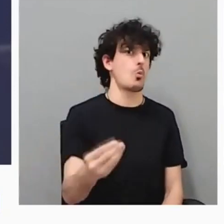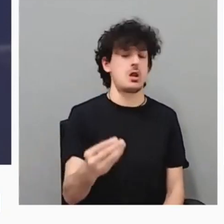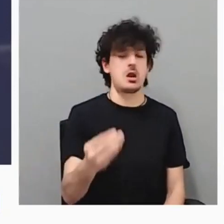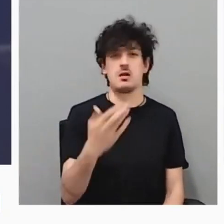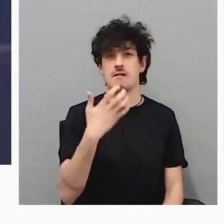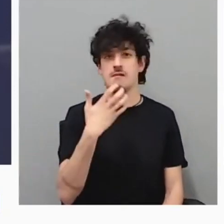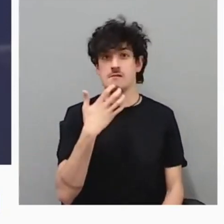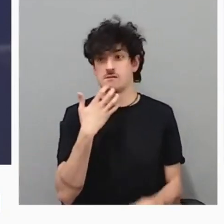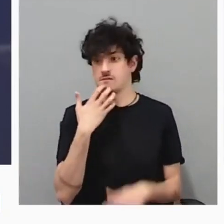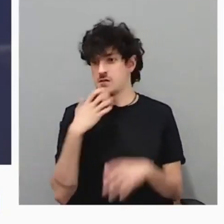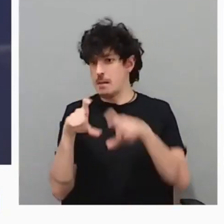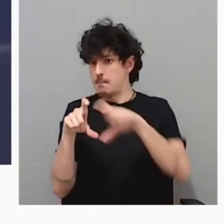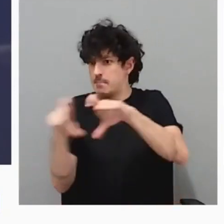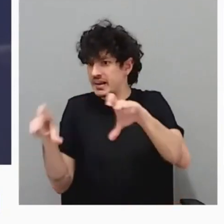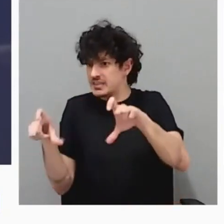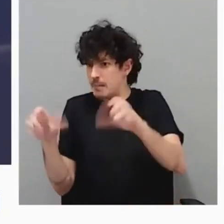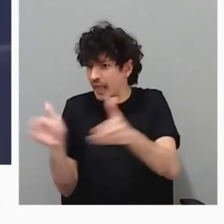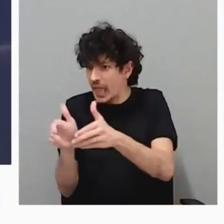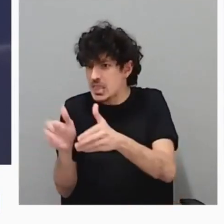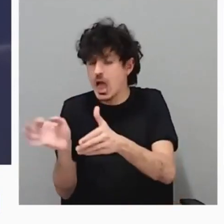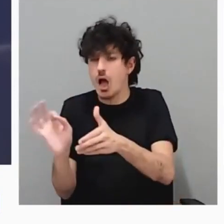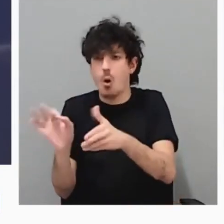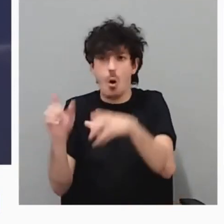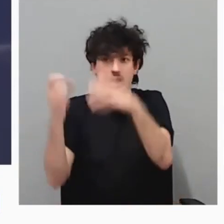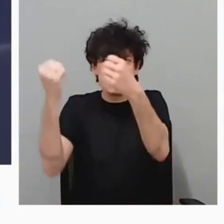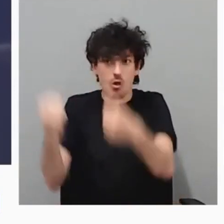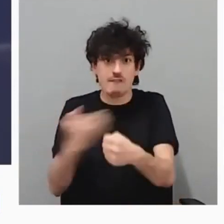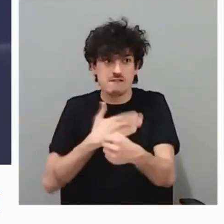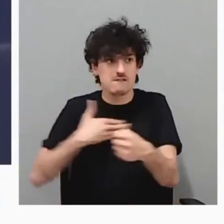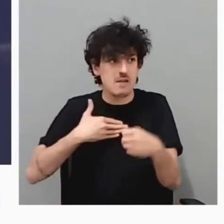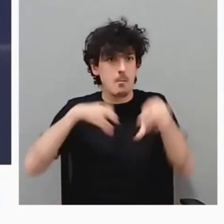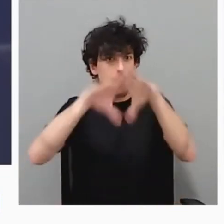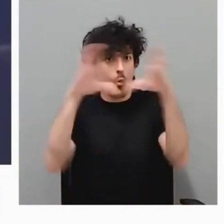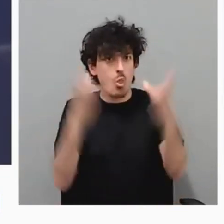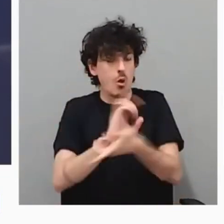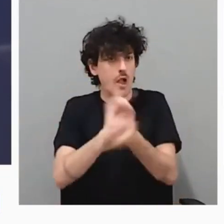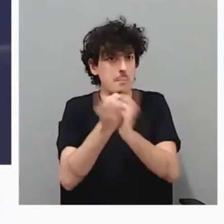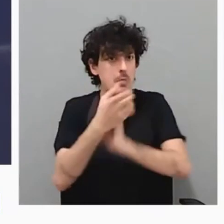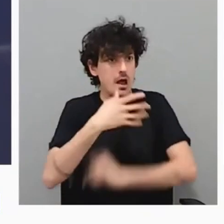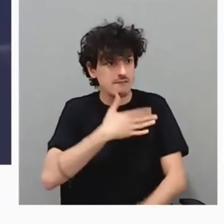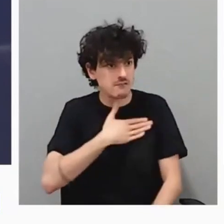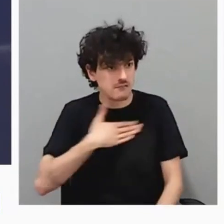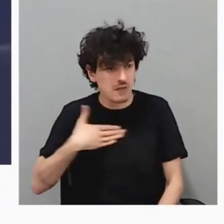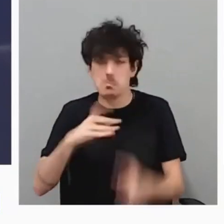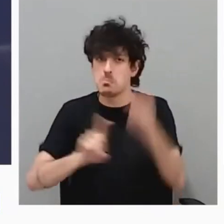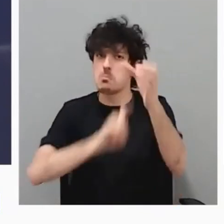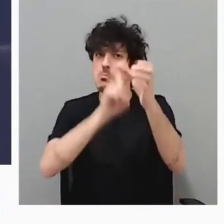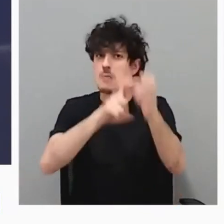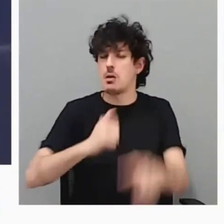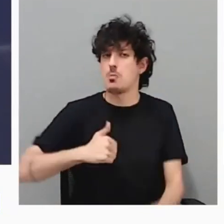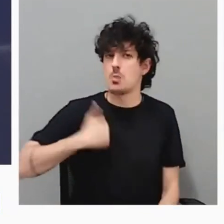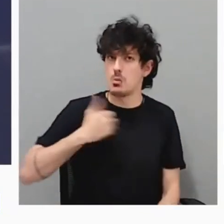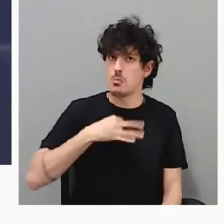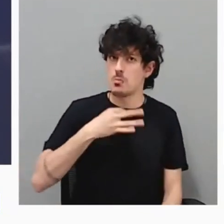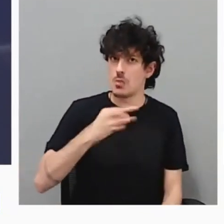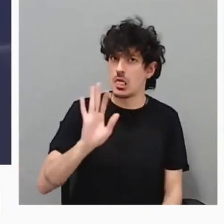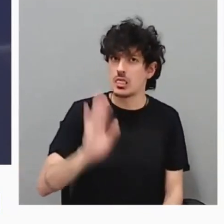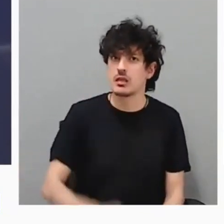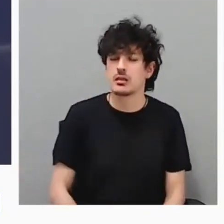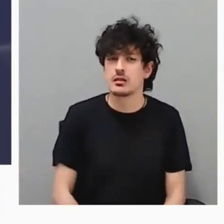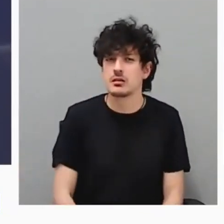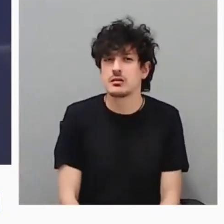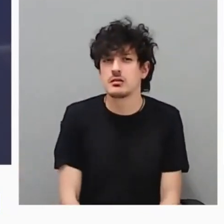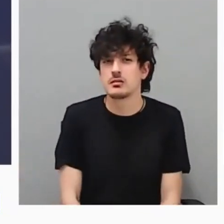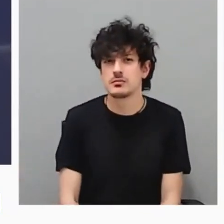su startup o con su institución, cambiar el mundo, pensar en grande y, si no, irse a casa. Perfecto, pues muchísimas